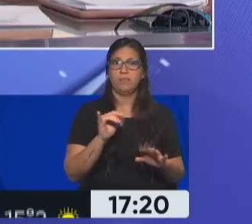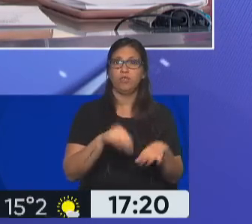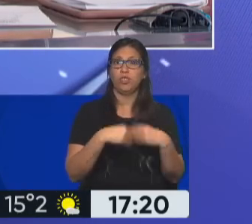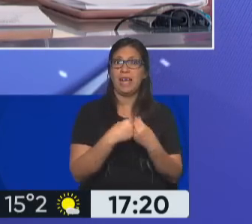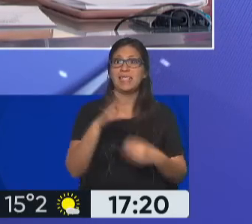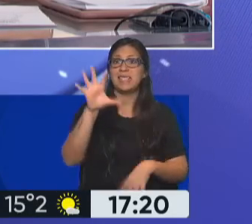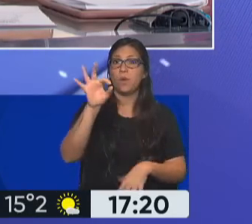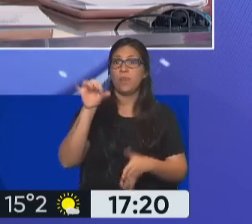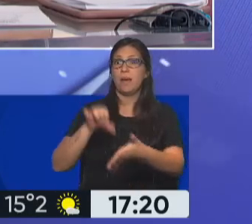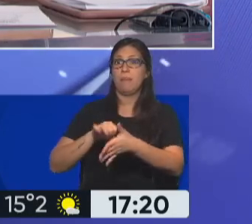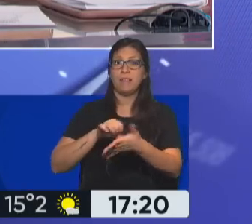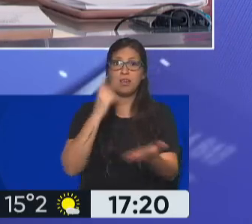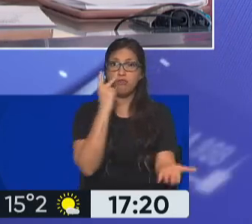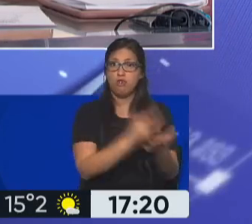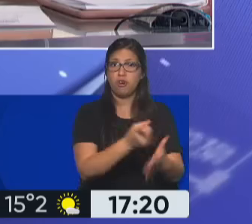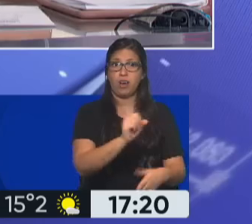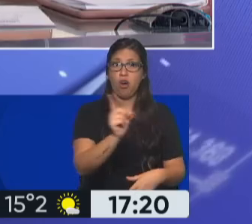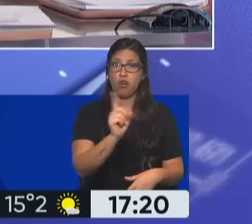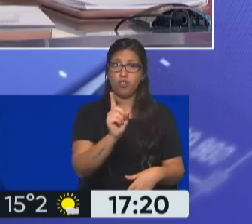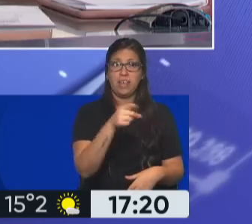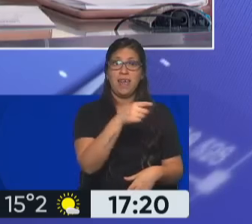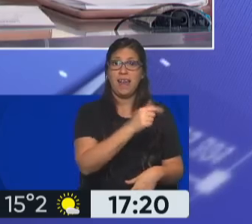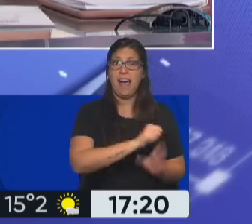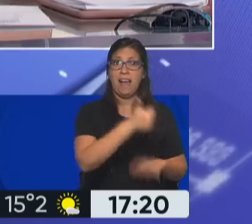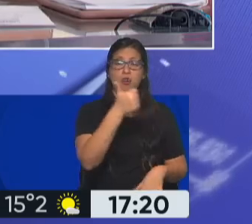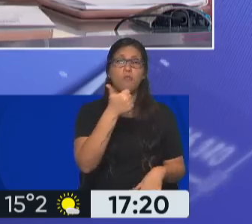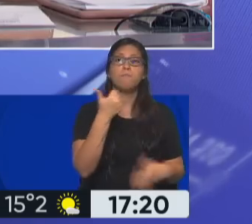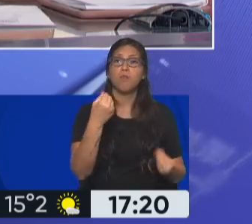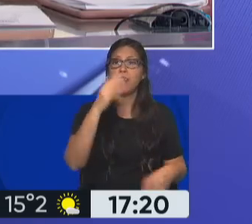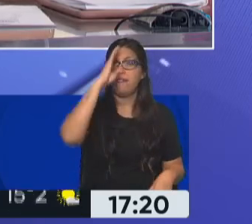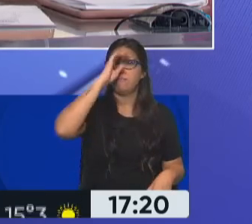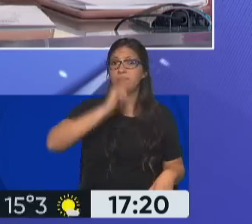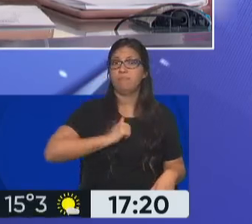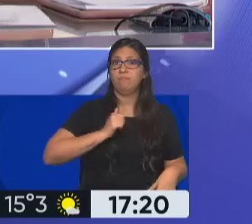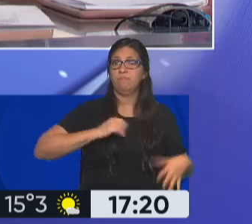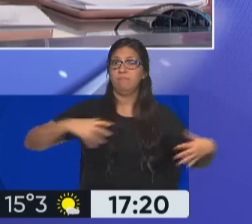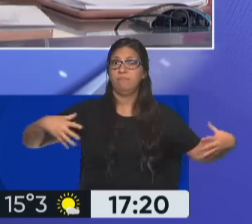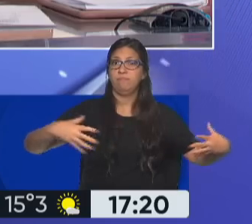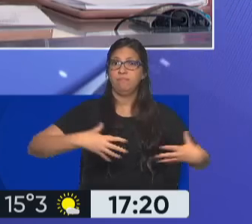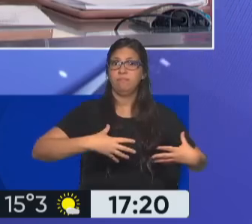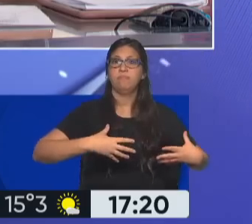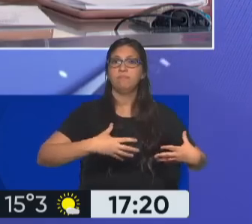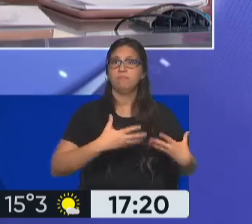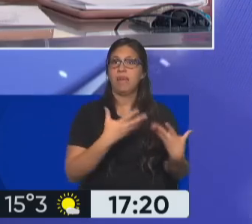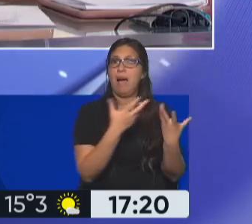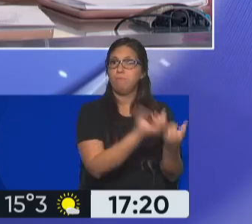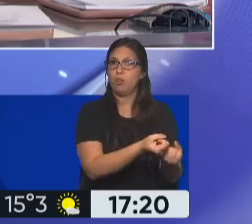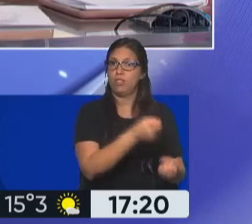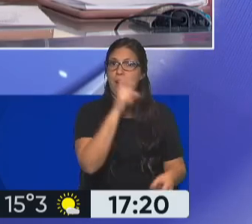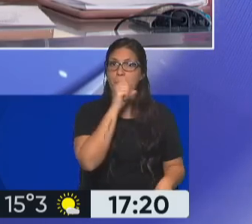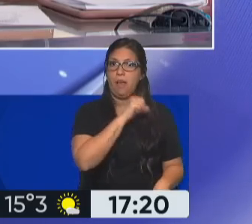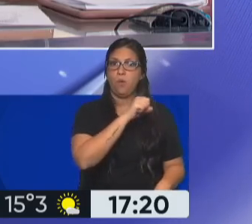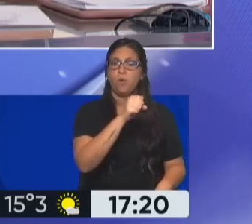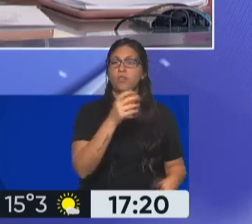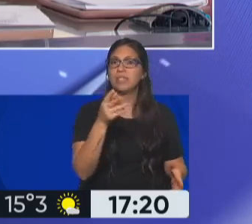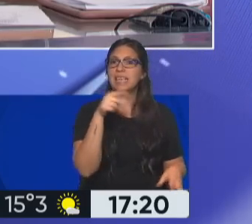a no reconocerlo y Maduro se mantuvo en el poder, básicamente porque las Fuerzas Armadas siguen sosteniéndolo. Me parece que ese sigue siendo el foco a ver,